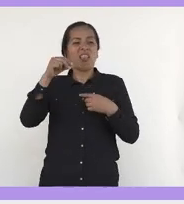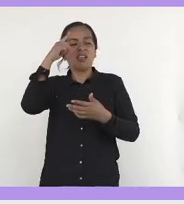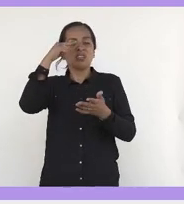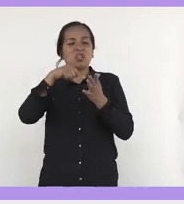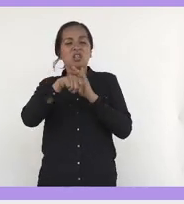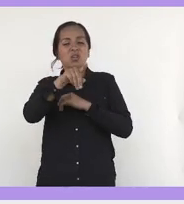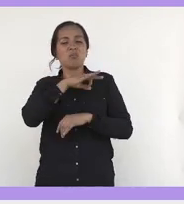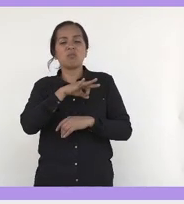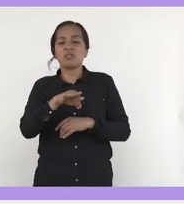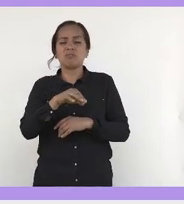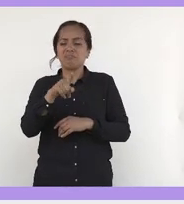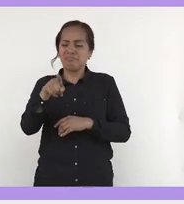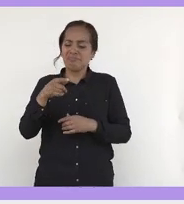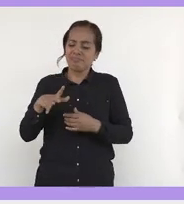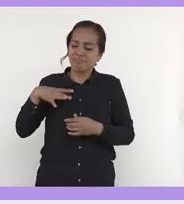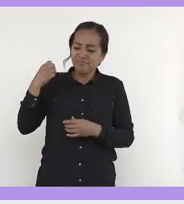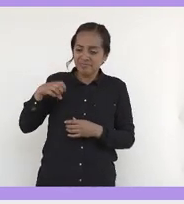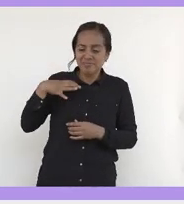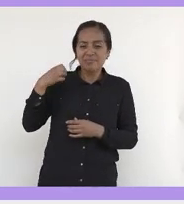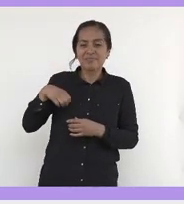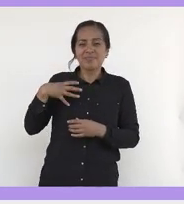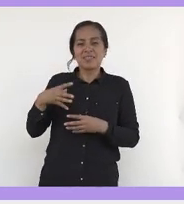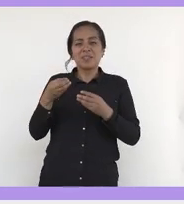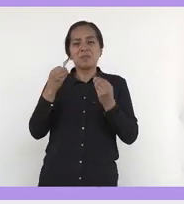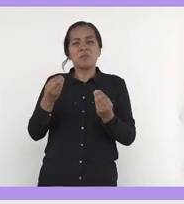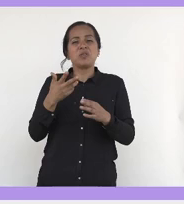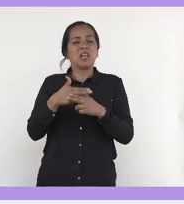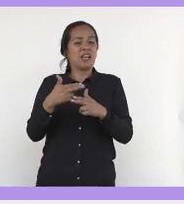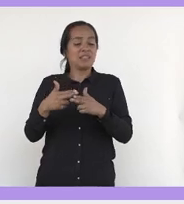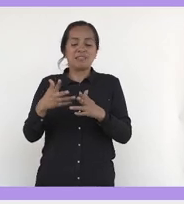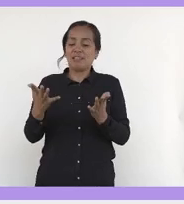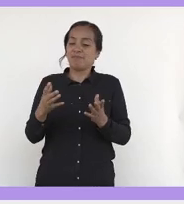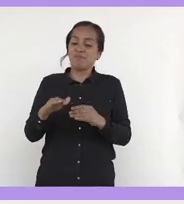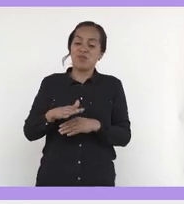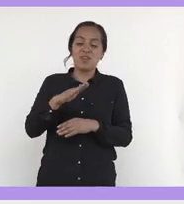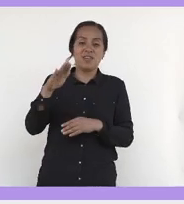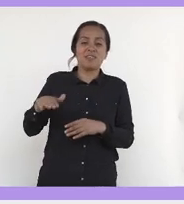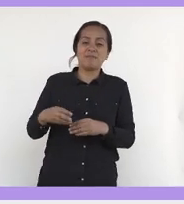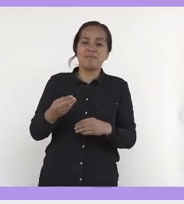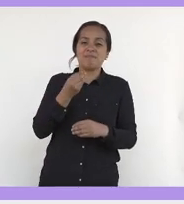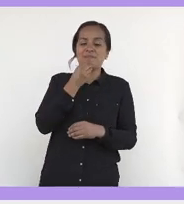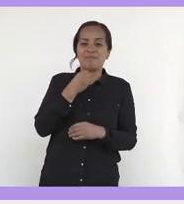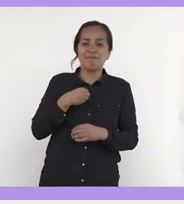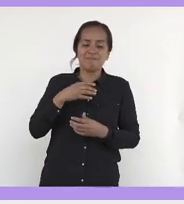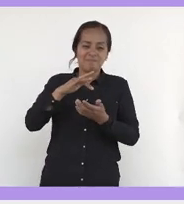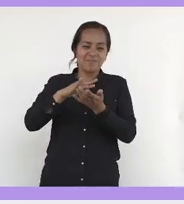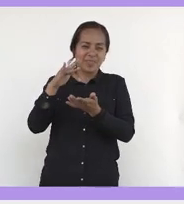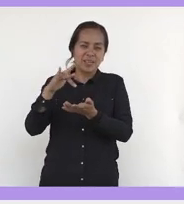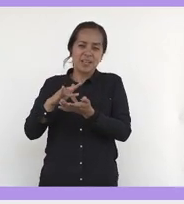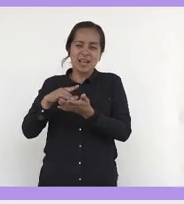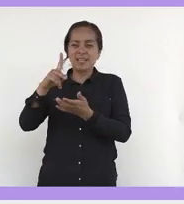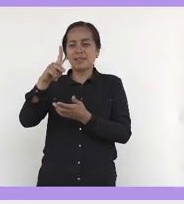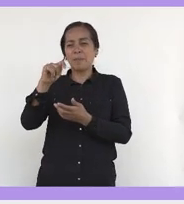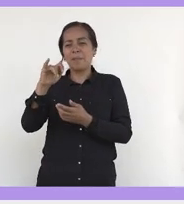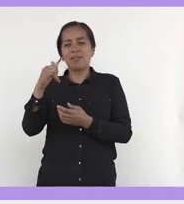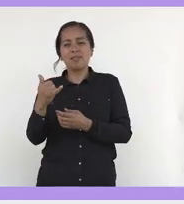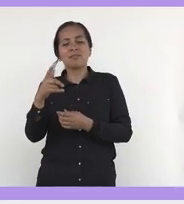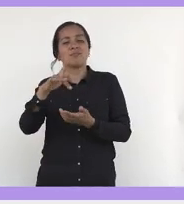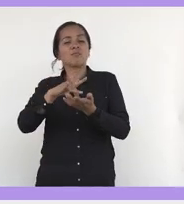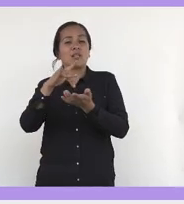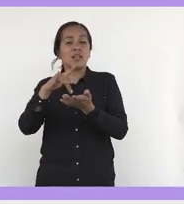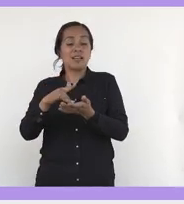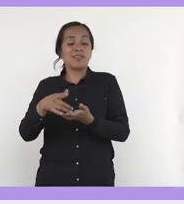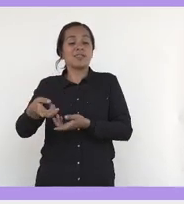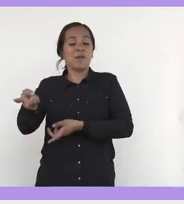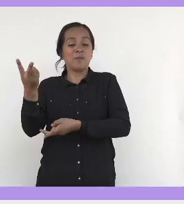inténtelo hasta morir ahora sí que vive Aunque mueras en el intento pues muchísimas gracias Paty te agradecemos